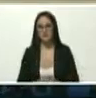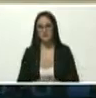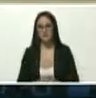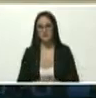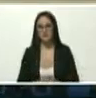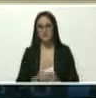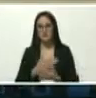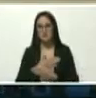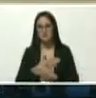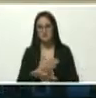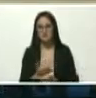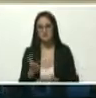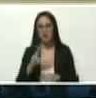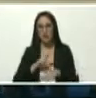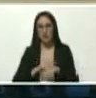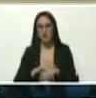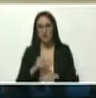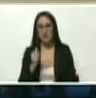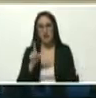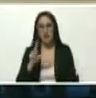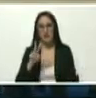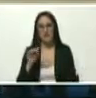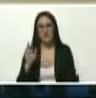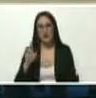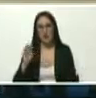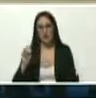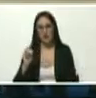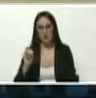Querido doctor Álvaro Silva Calderón,